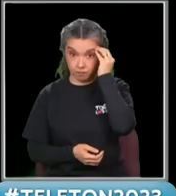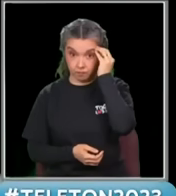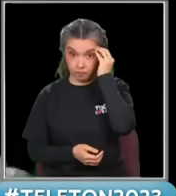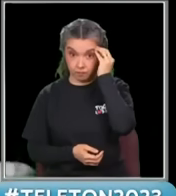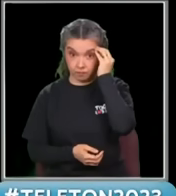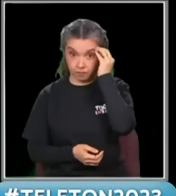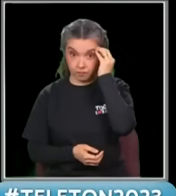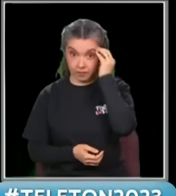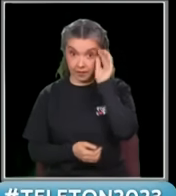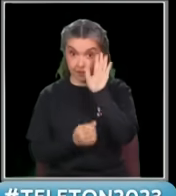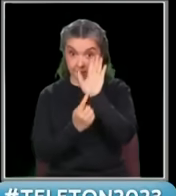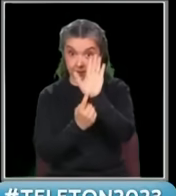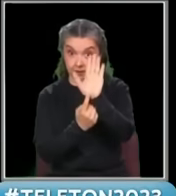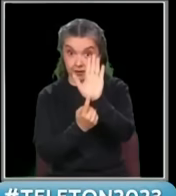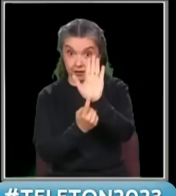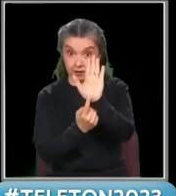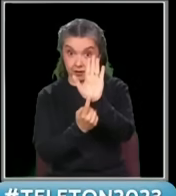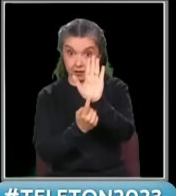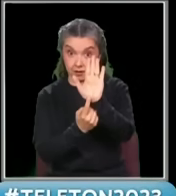¿Es esta?